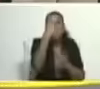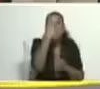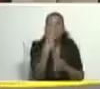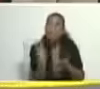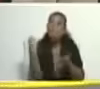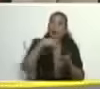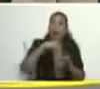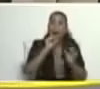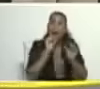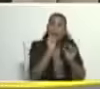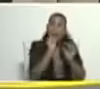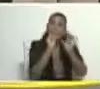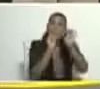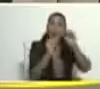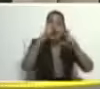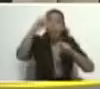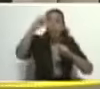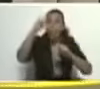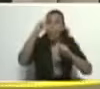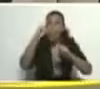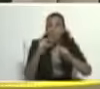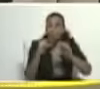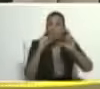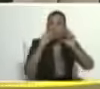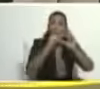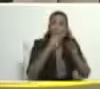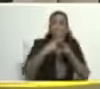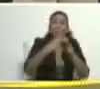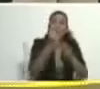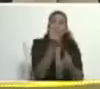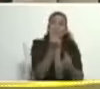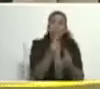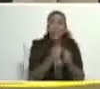más pobres. Es decir,